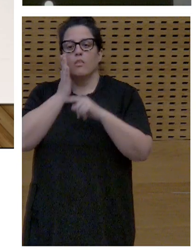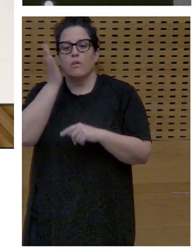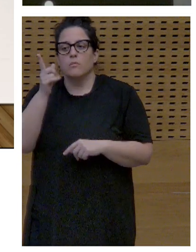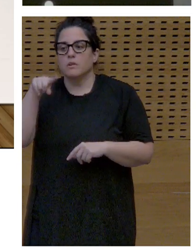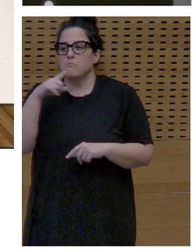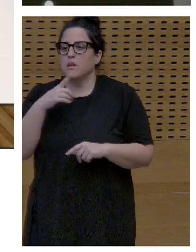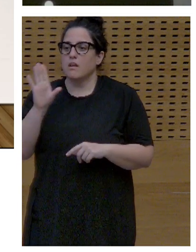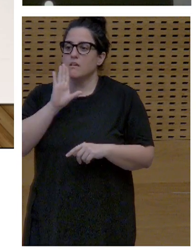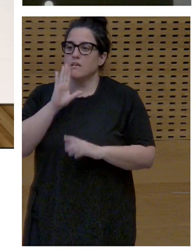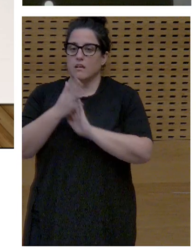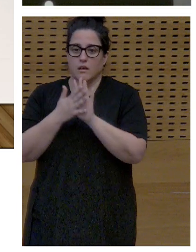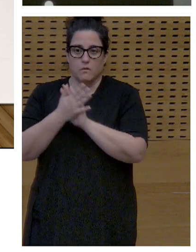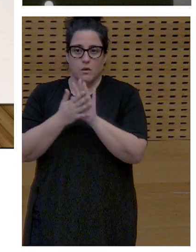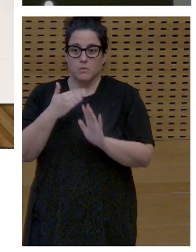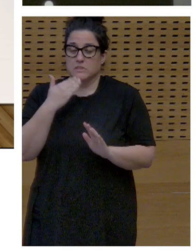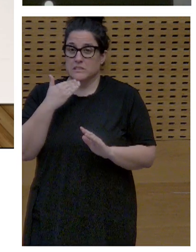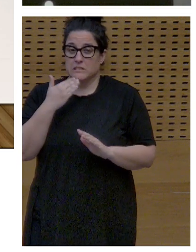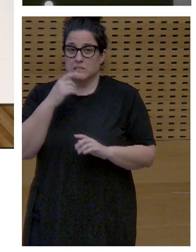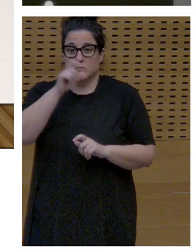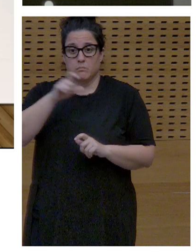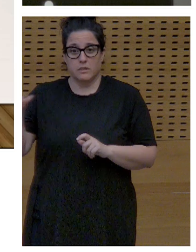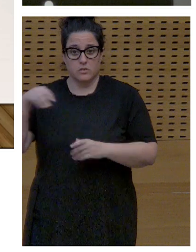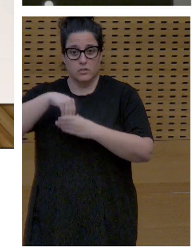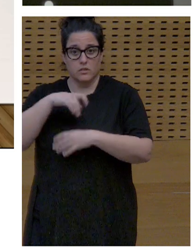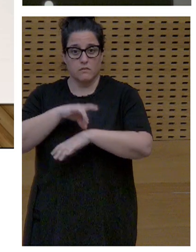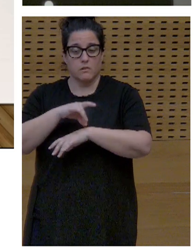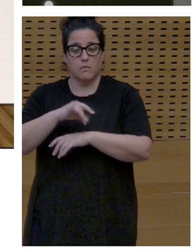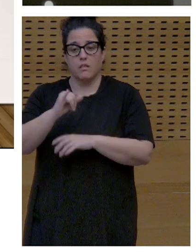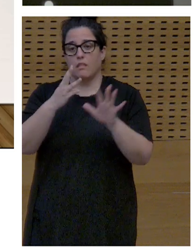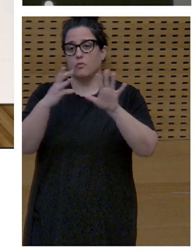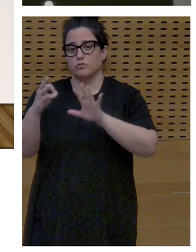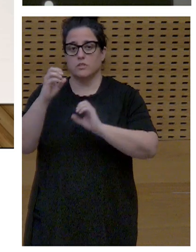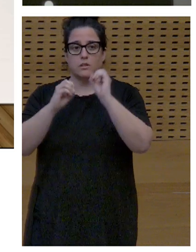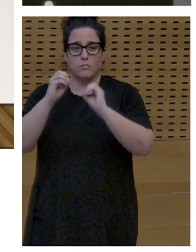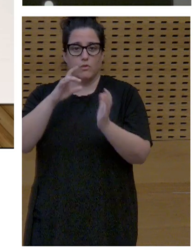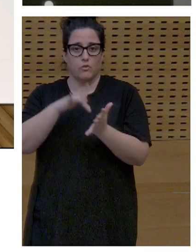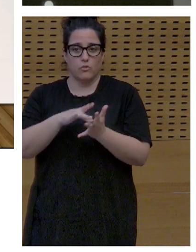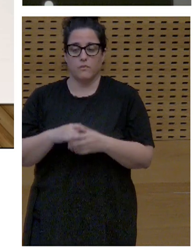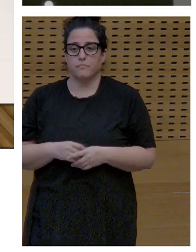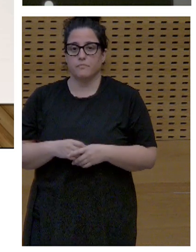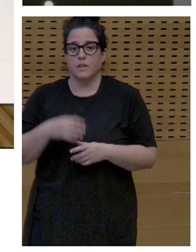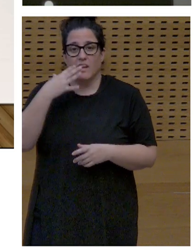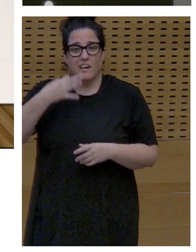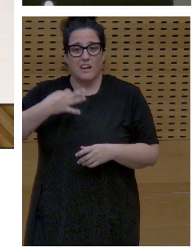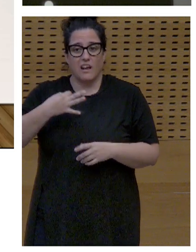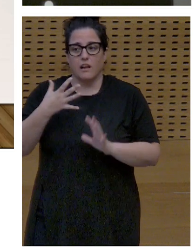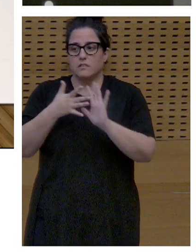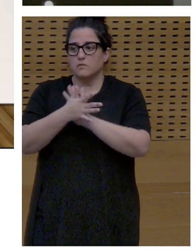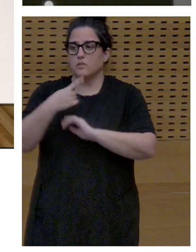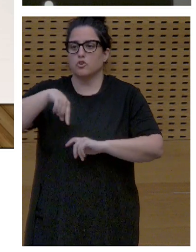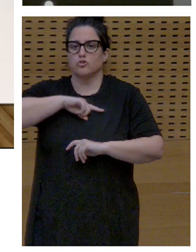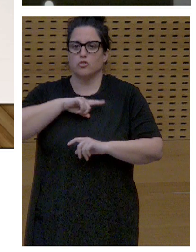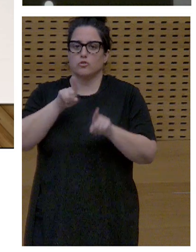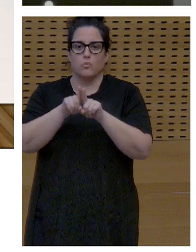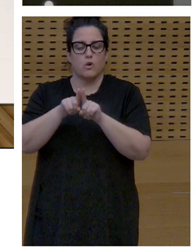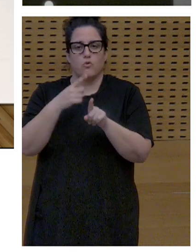ven hasta en un 80% de las personas en el curso de la enfermedad. Y realmente para nosotros es un